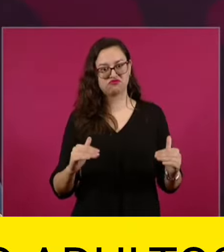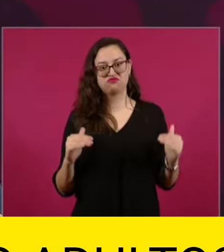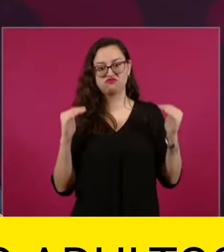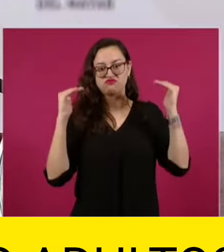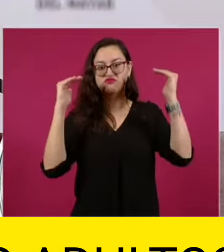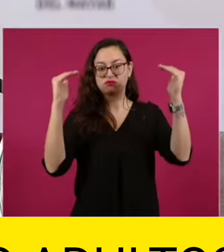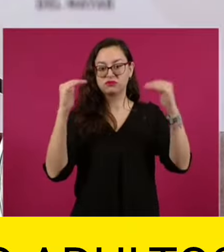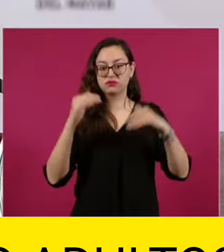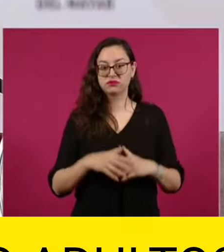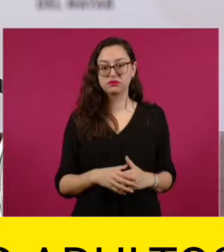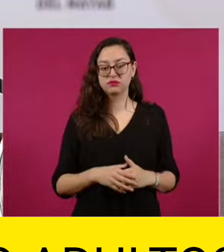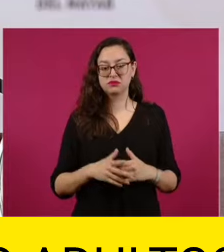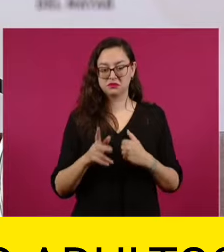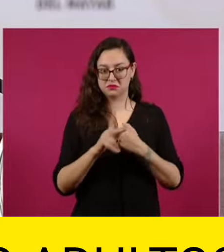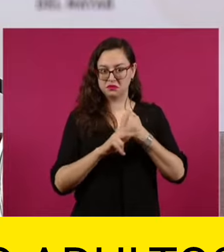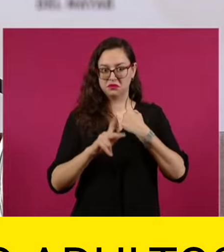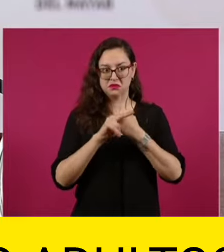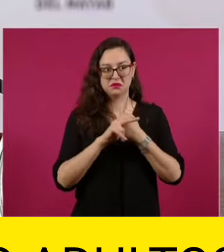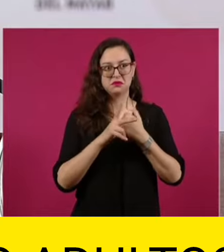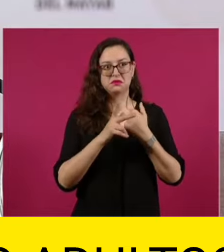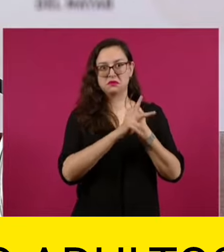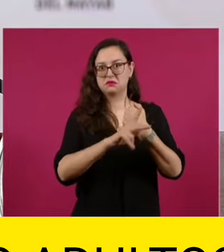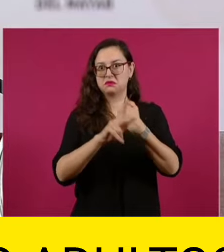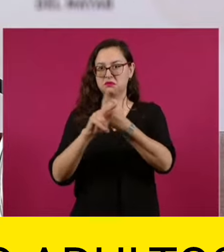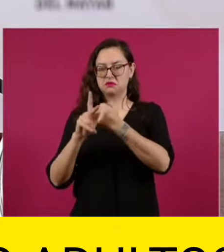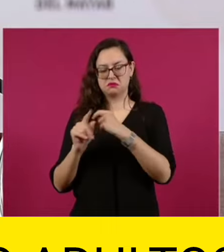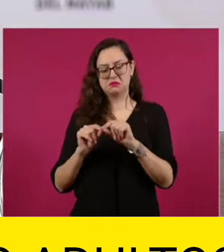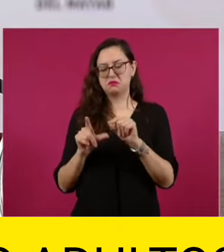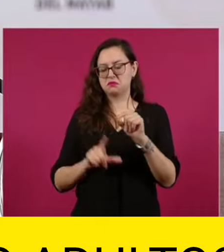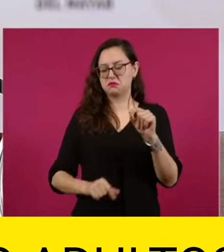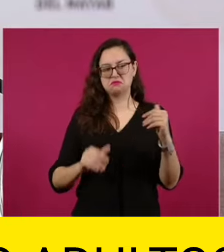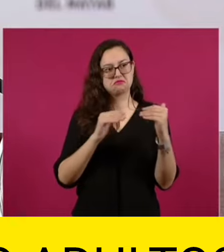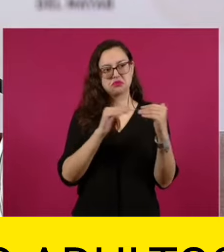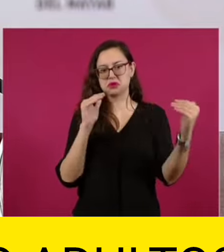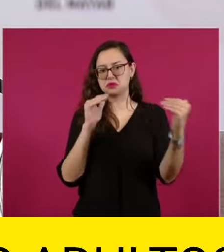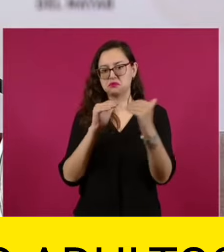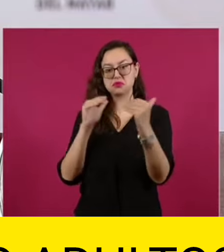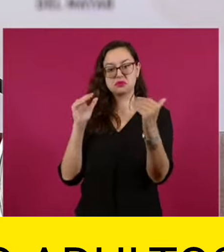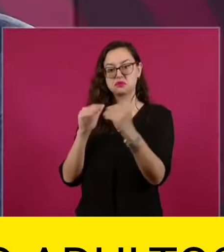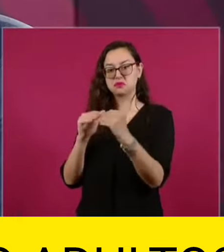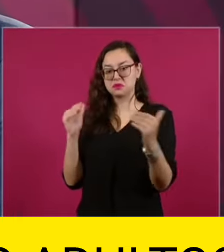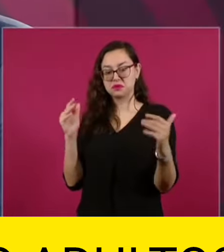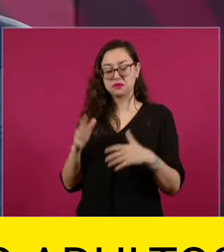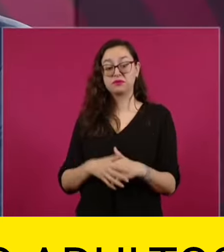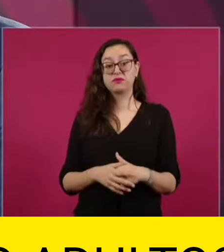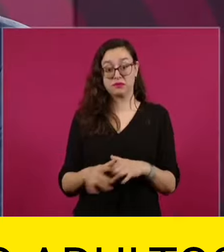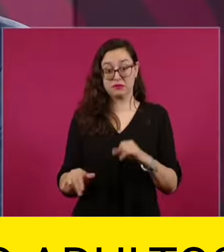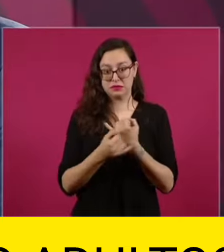la soberanía, desde luego la independencia,